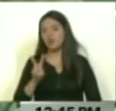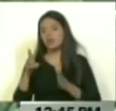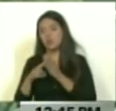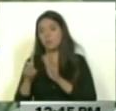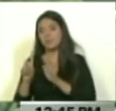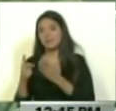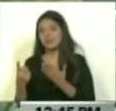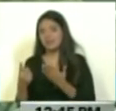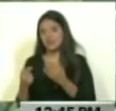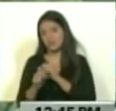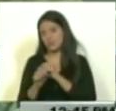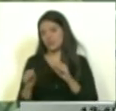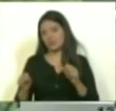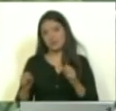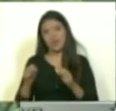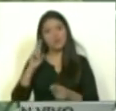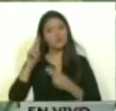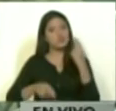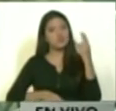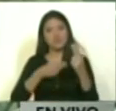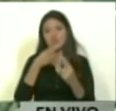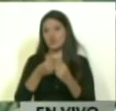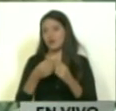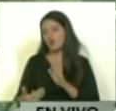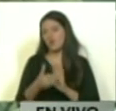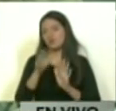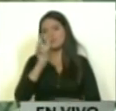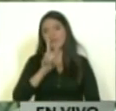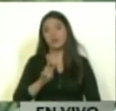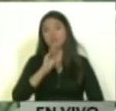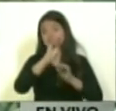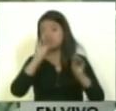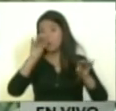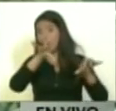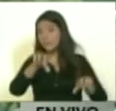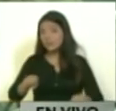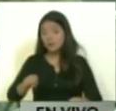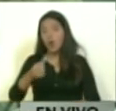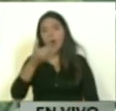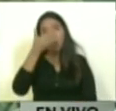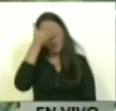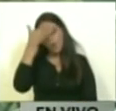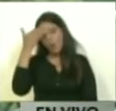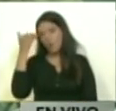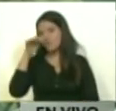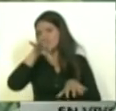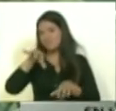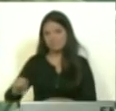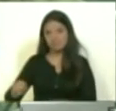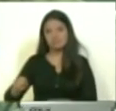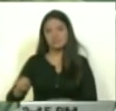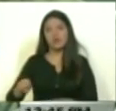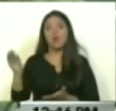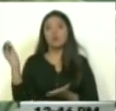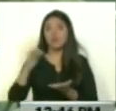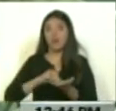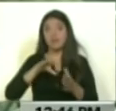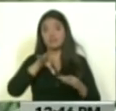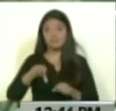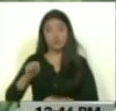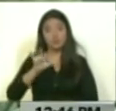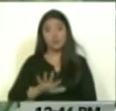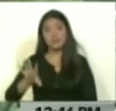no podrán con Venezuela jamás. Señores imperialistas, váyanse olvidando de reconquistar y recolonizar nuestra patria,